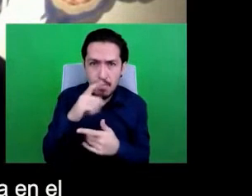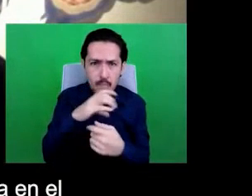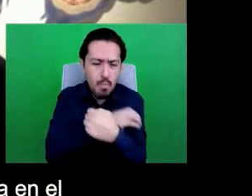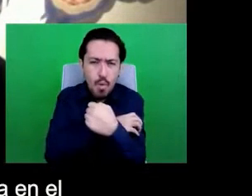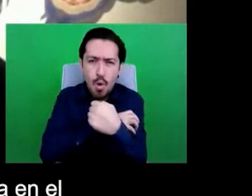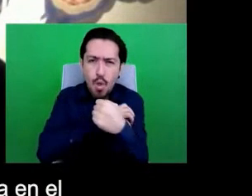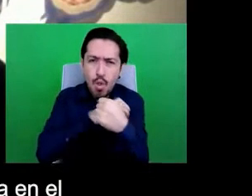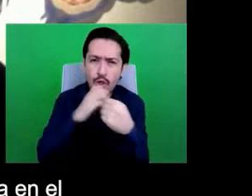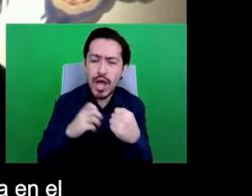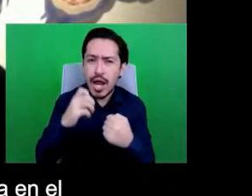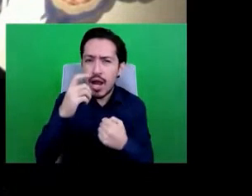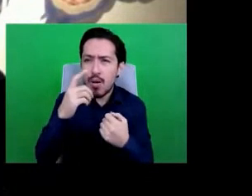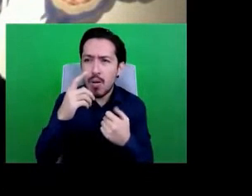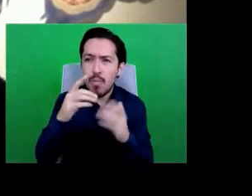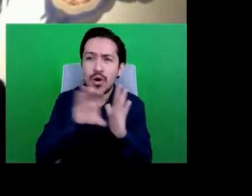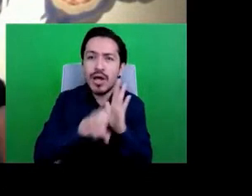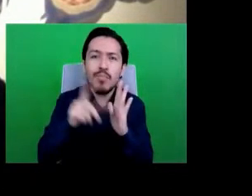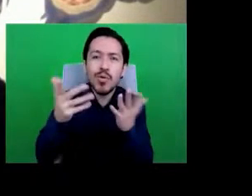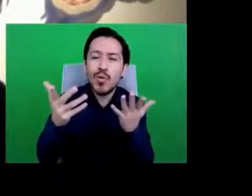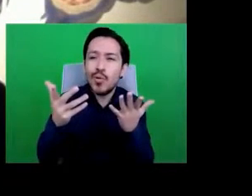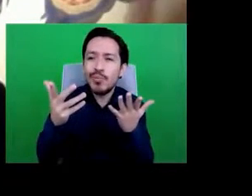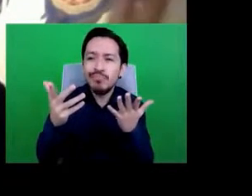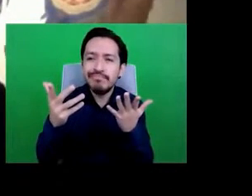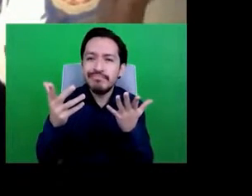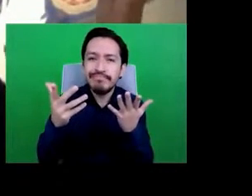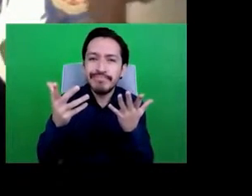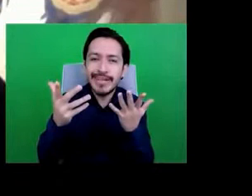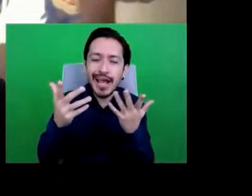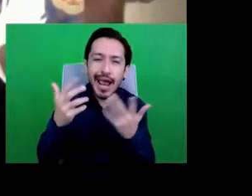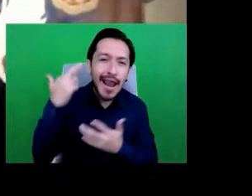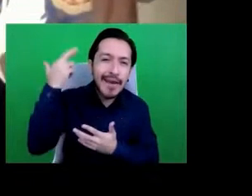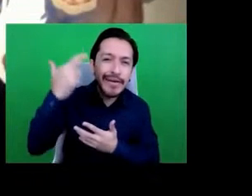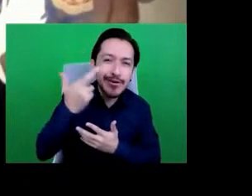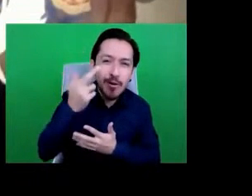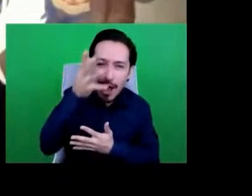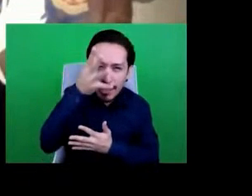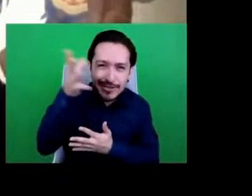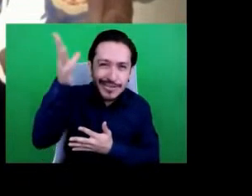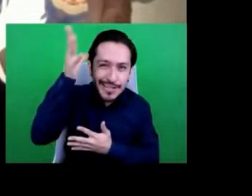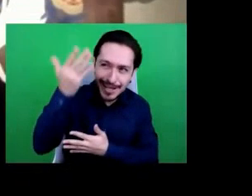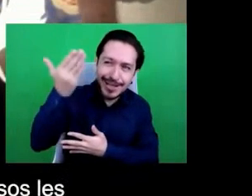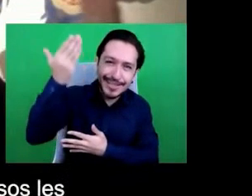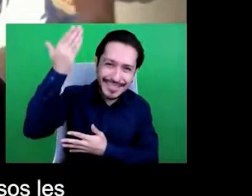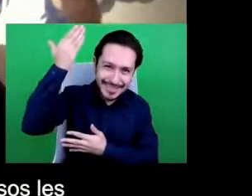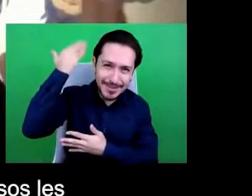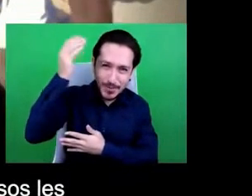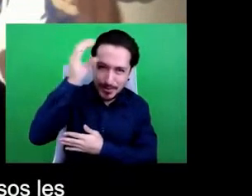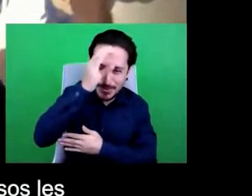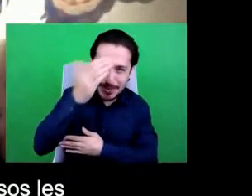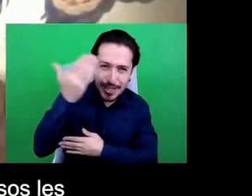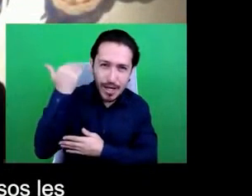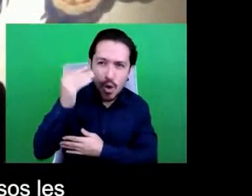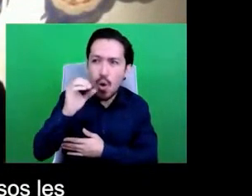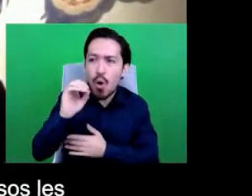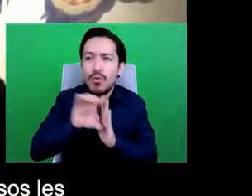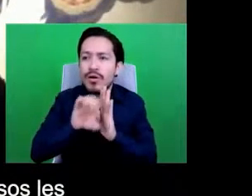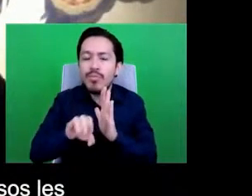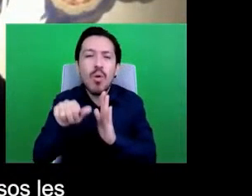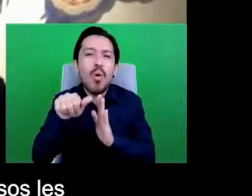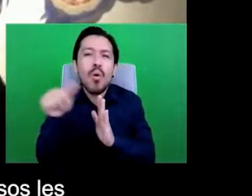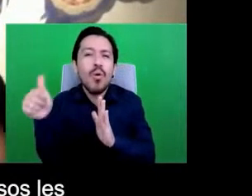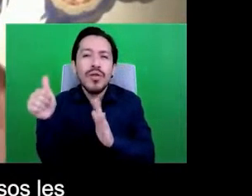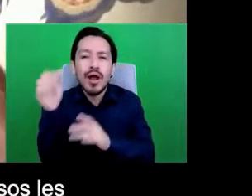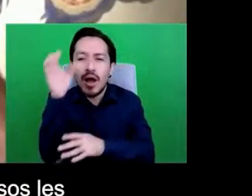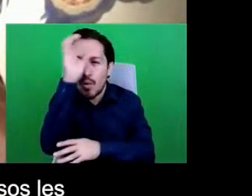Imperio Azteca o en la Iglesia Católica, la familia de los Medici o algún